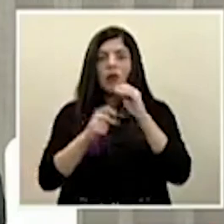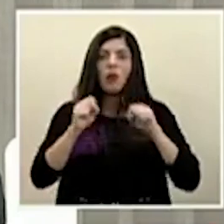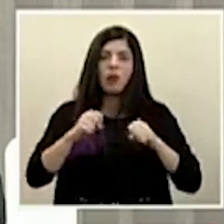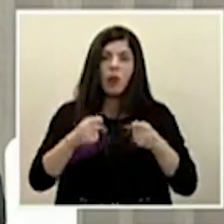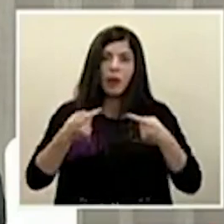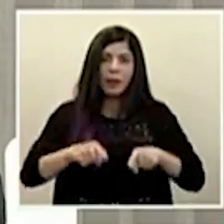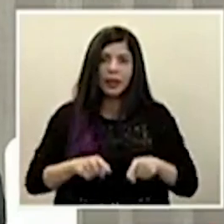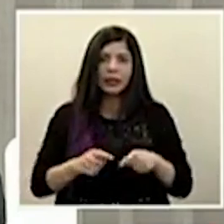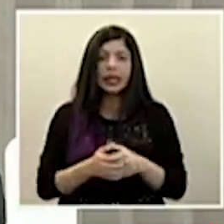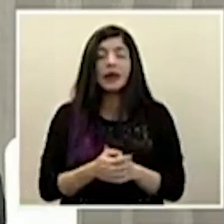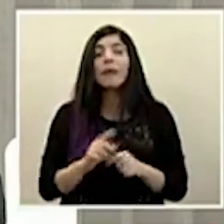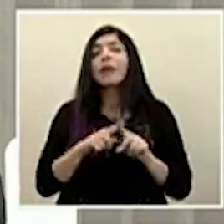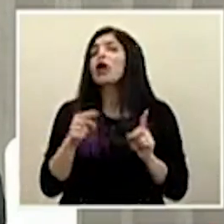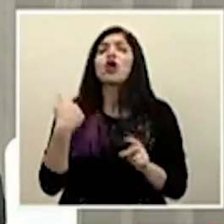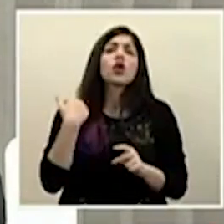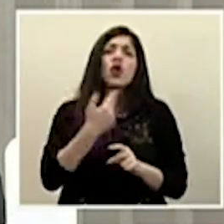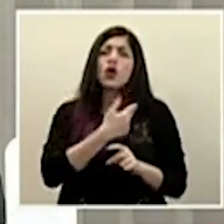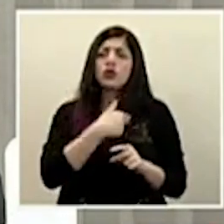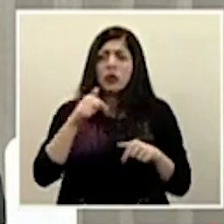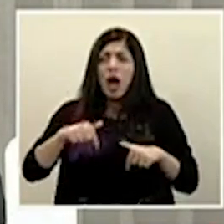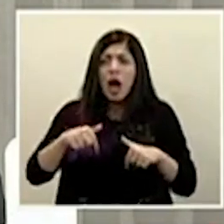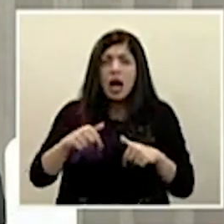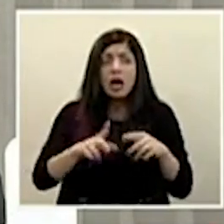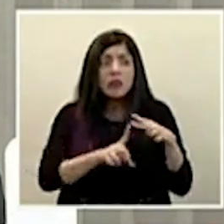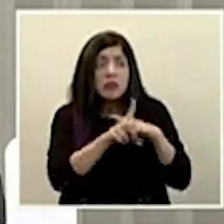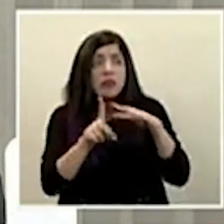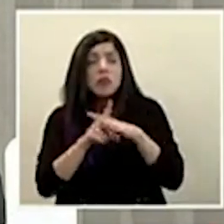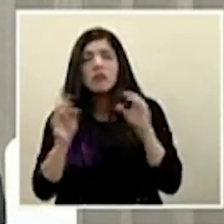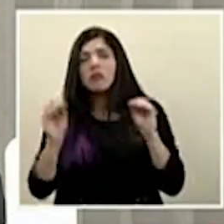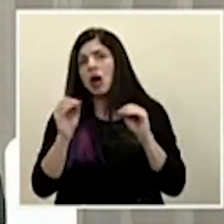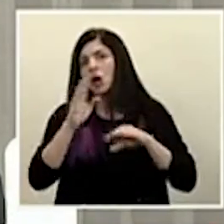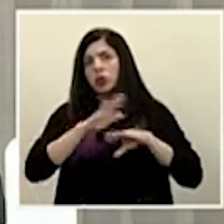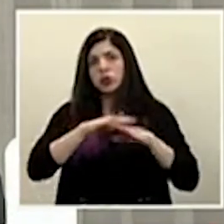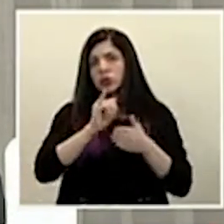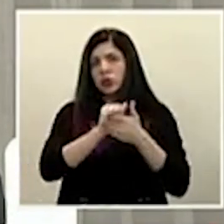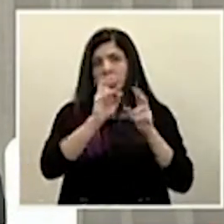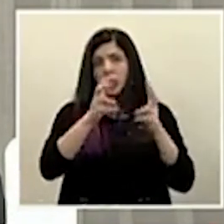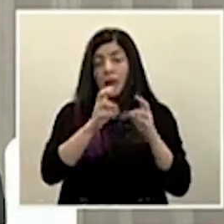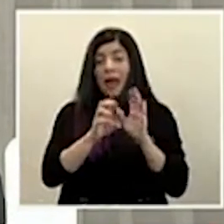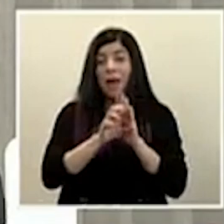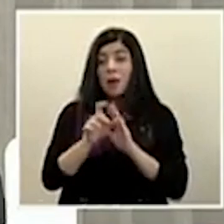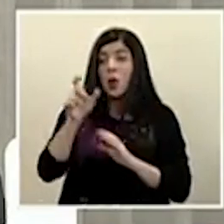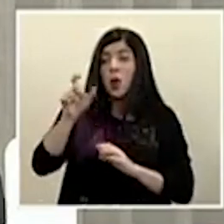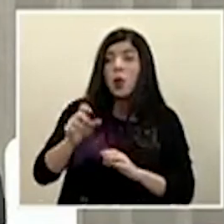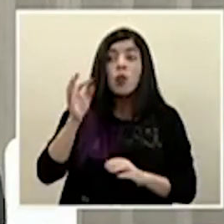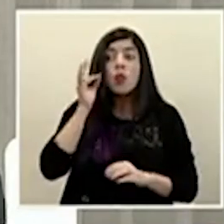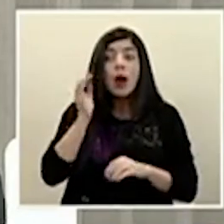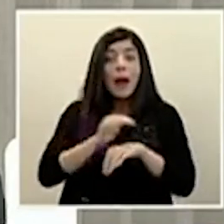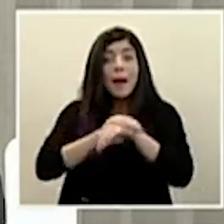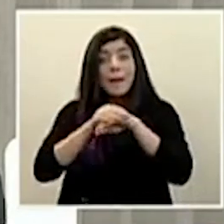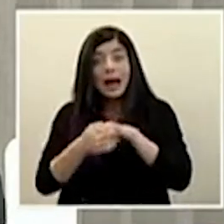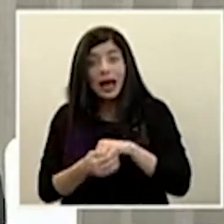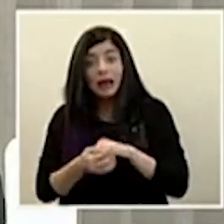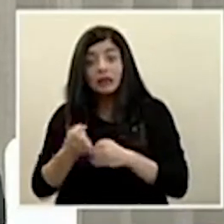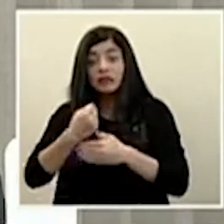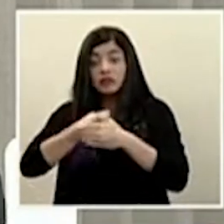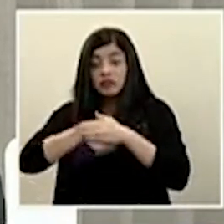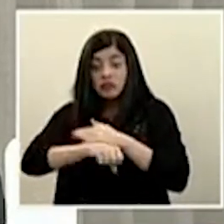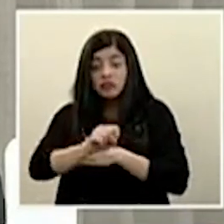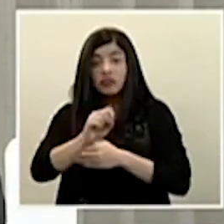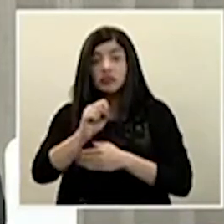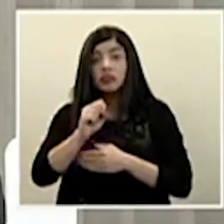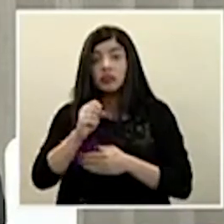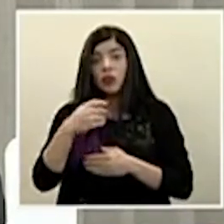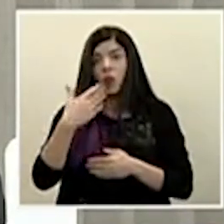ese sentido nosotros no hemos tenido todavía ningún reporte al respecto de que una paciente, una embarazada, haya dado a luz en algún momento